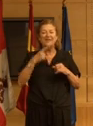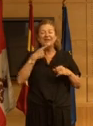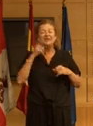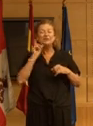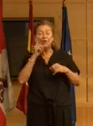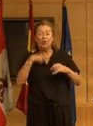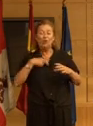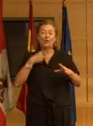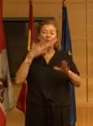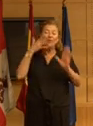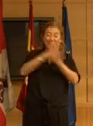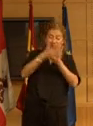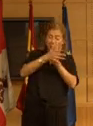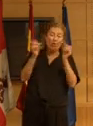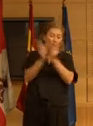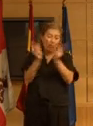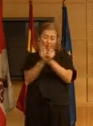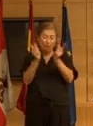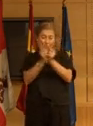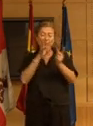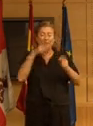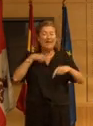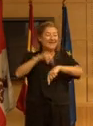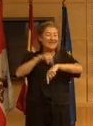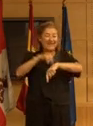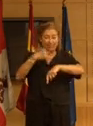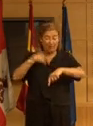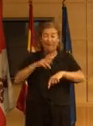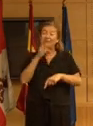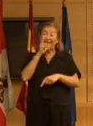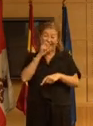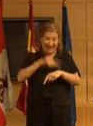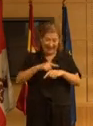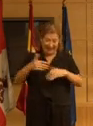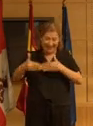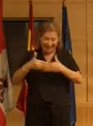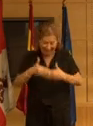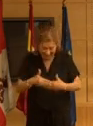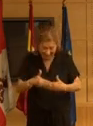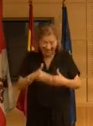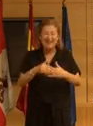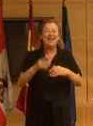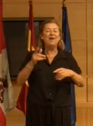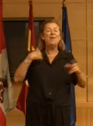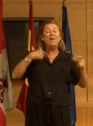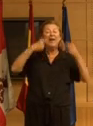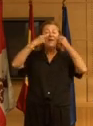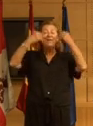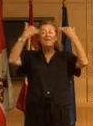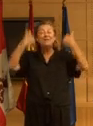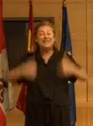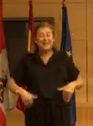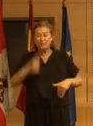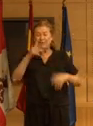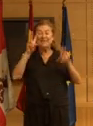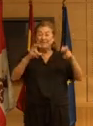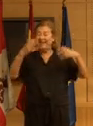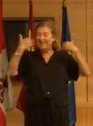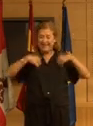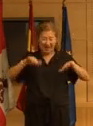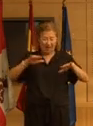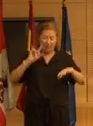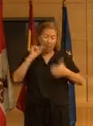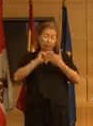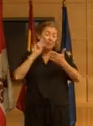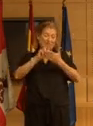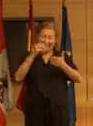Simplemente voy a ser brevísimo porque vamos mal de tiempo ya. Las sujeciones físicas es un tema que ya está resuelto desde mi punto de